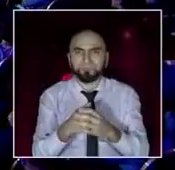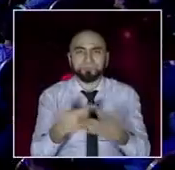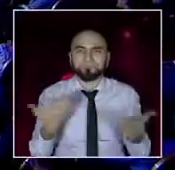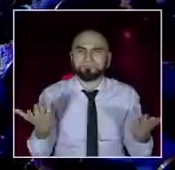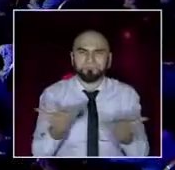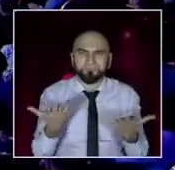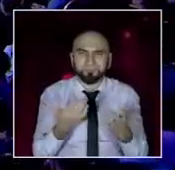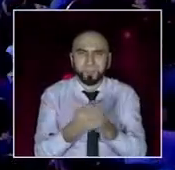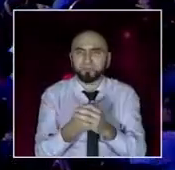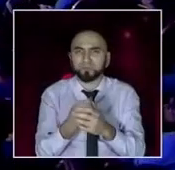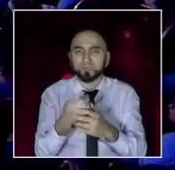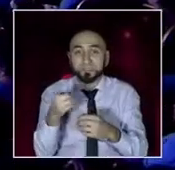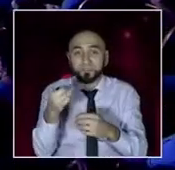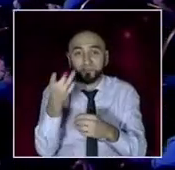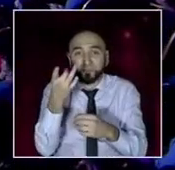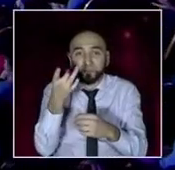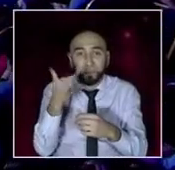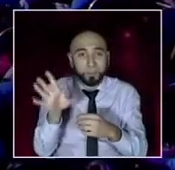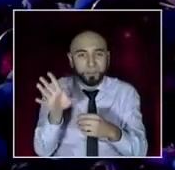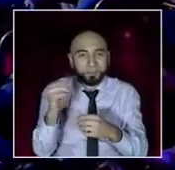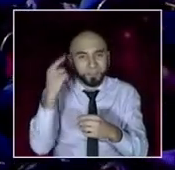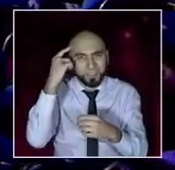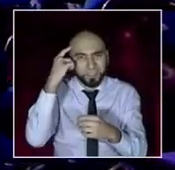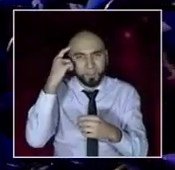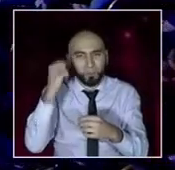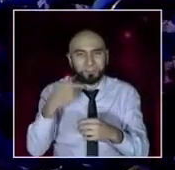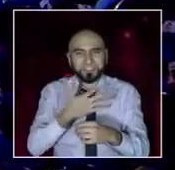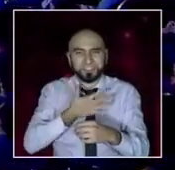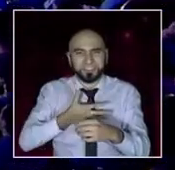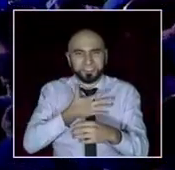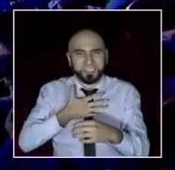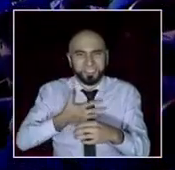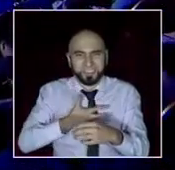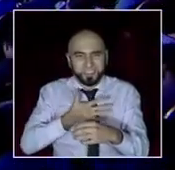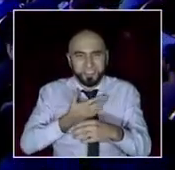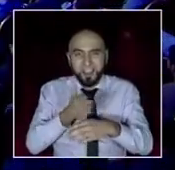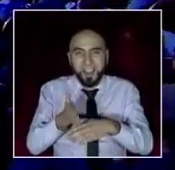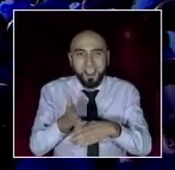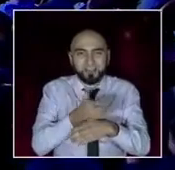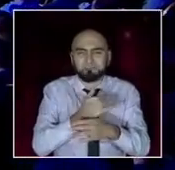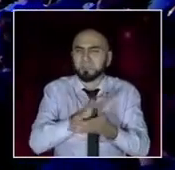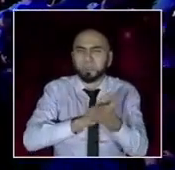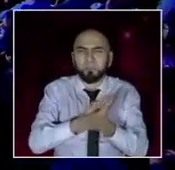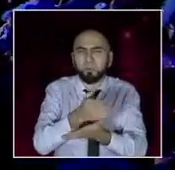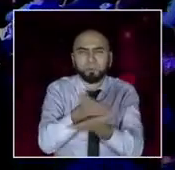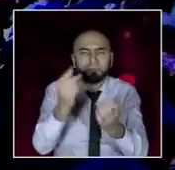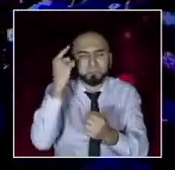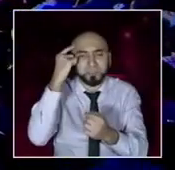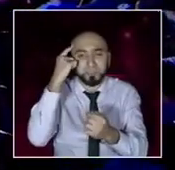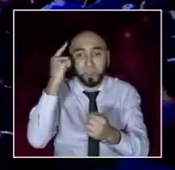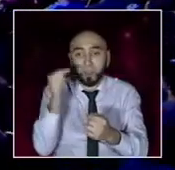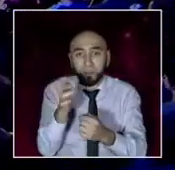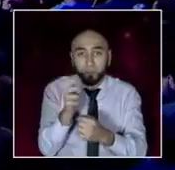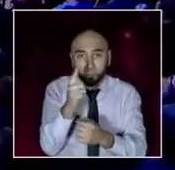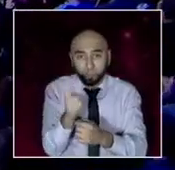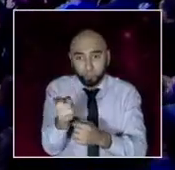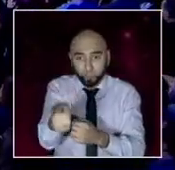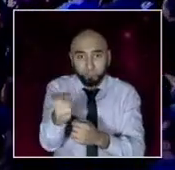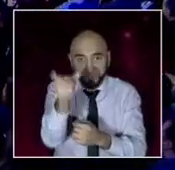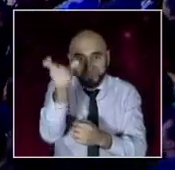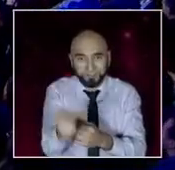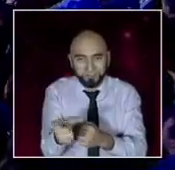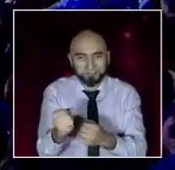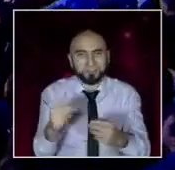solo intuye las causas de sus impulsos sensoriales. Imagínense ser un cerebro. Están ahí, están